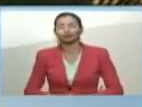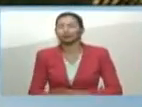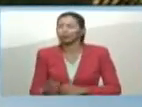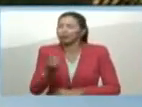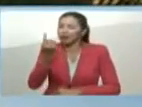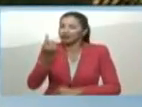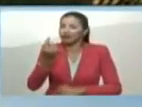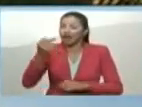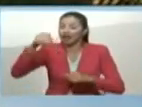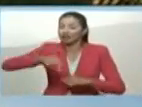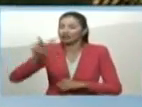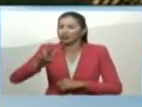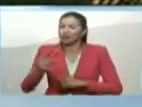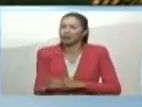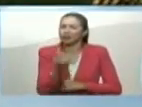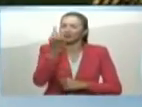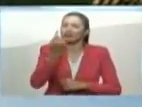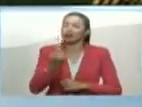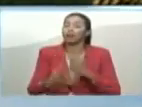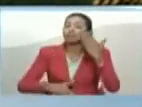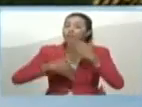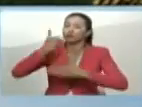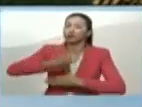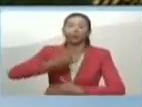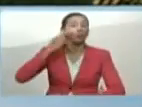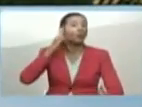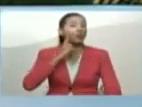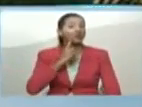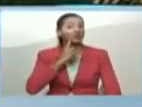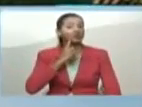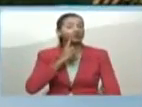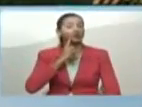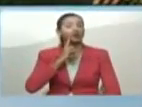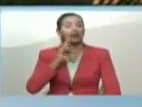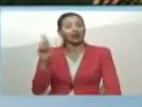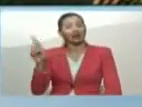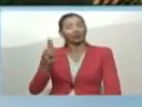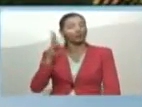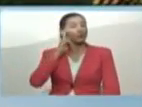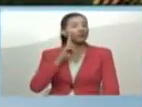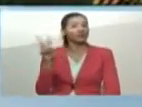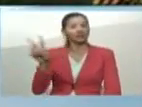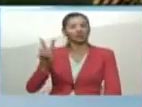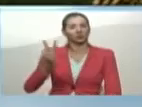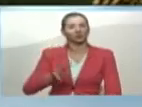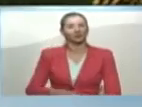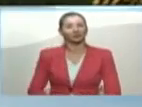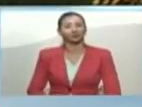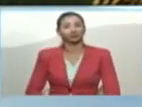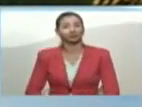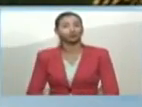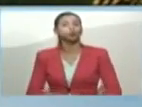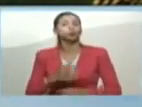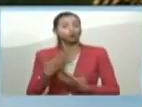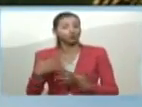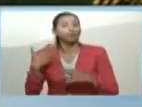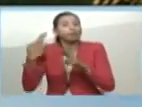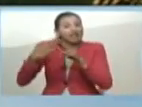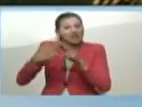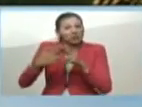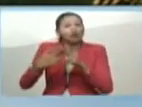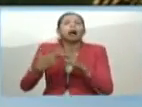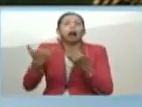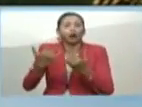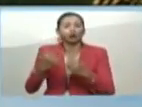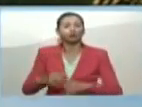tierra venezolana, el proyecto bolivariano, la República Bolivariana de Venezuela. Nos las estamos jugando por la